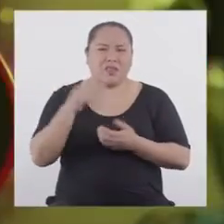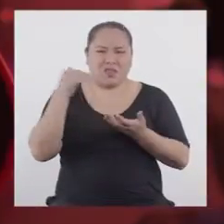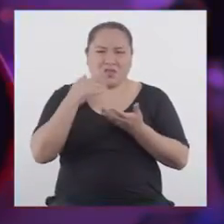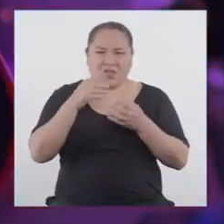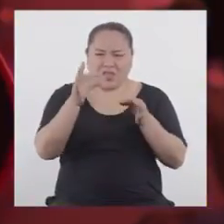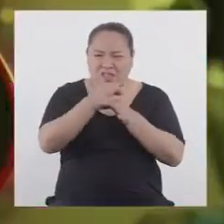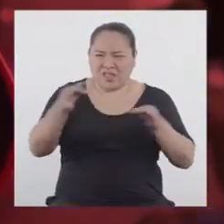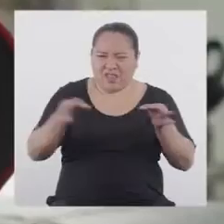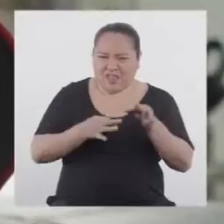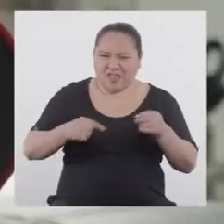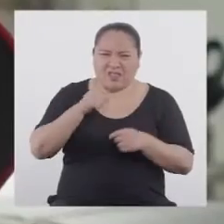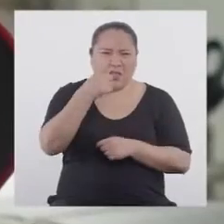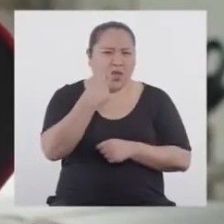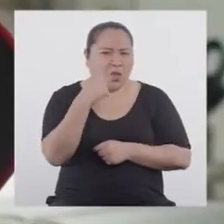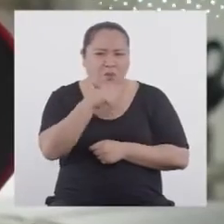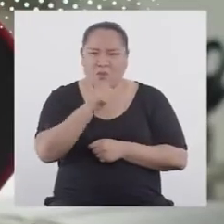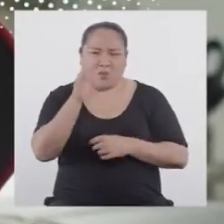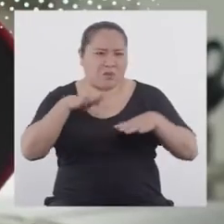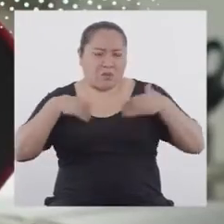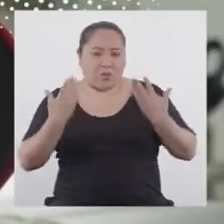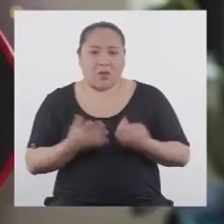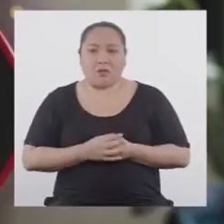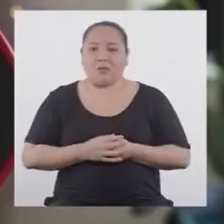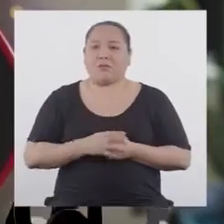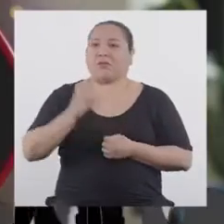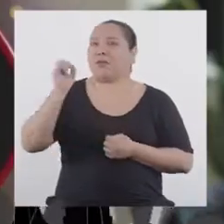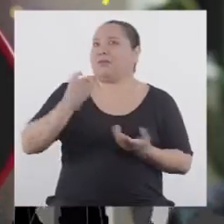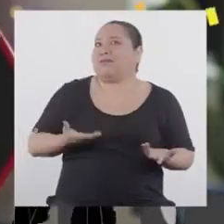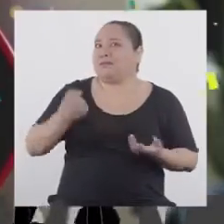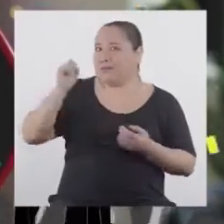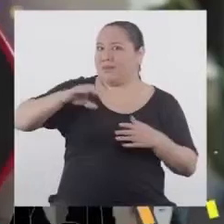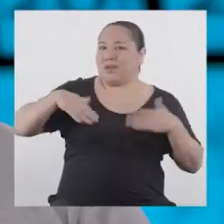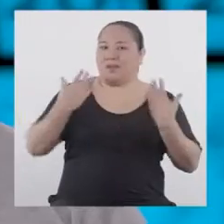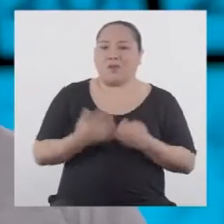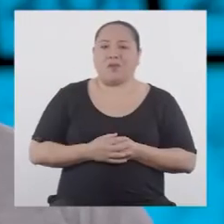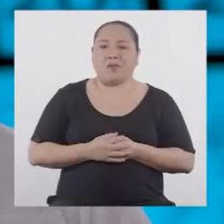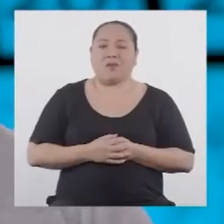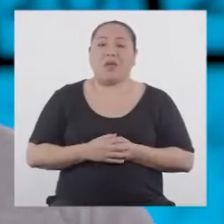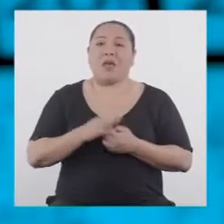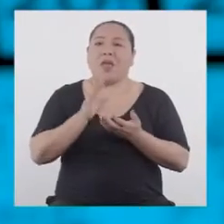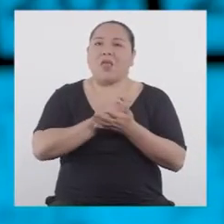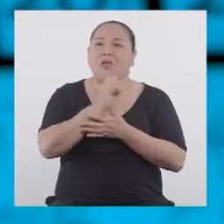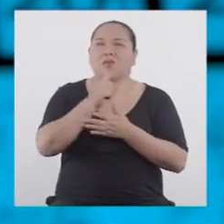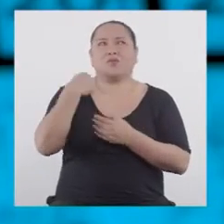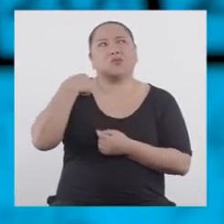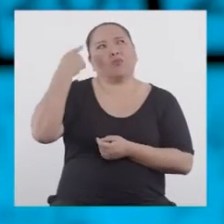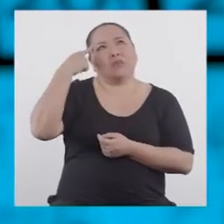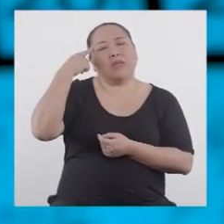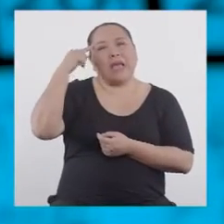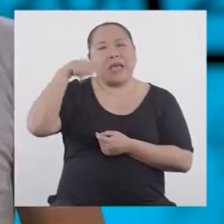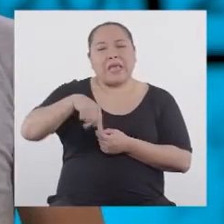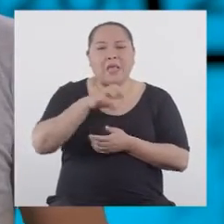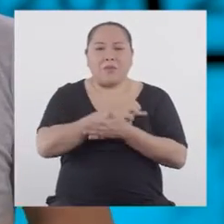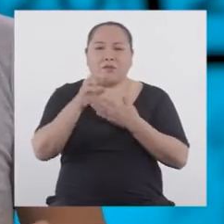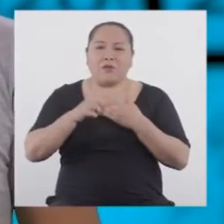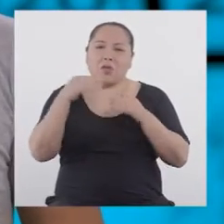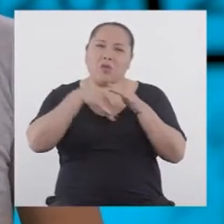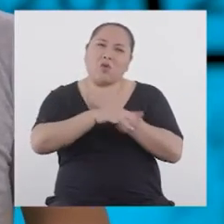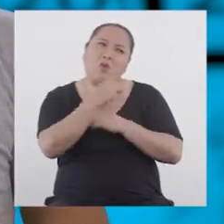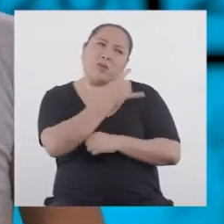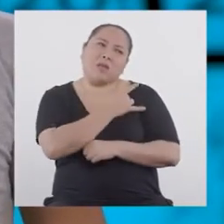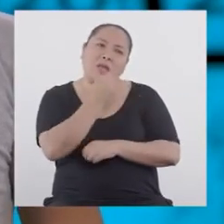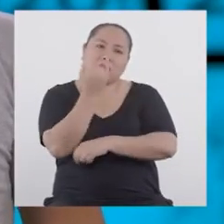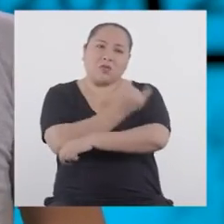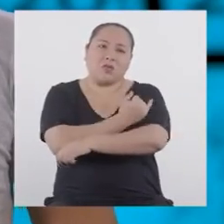¿quieres estudiar ingeniería? Eso es de hombres, no vas a poder. Y claro que he podido. Lugar educativo. ¿Quisiera estudiar esta carrera en